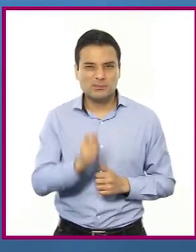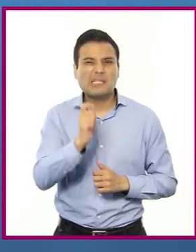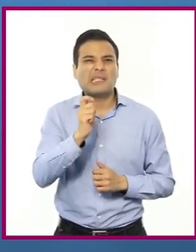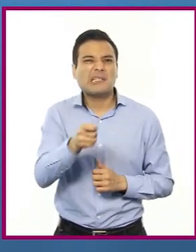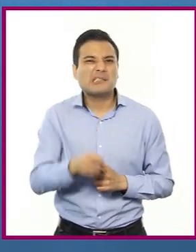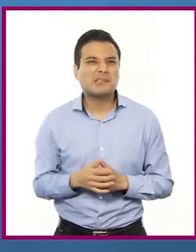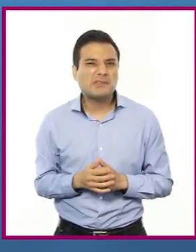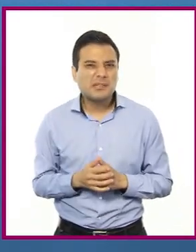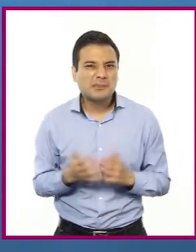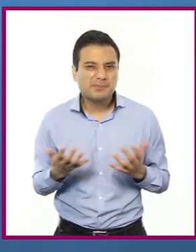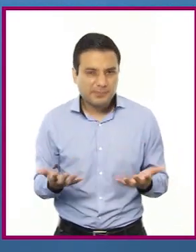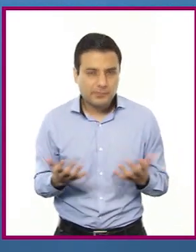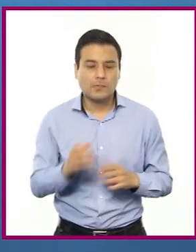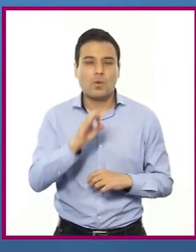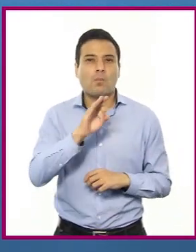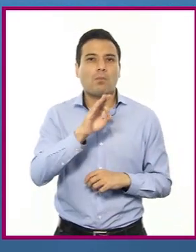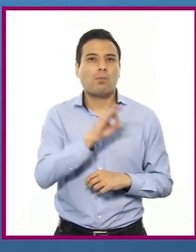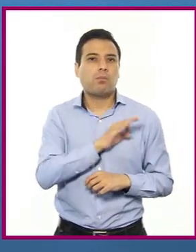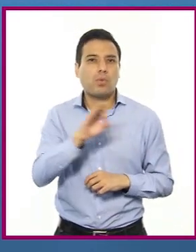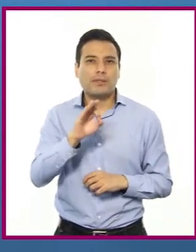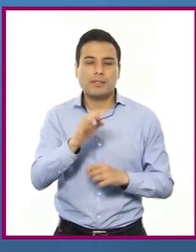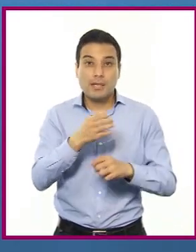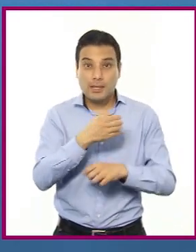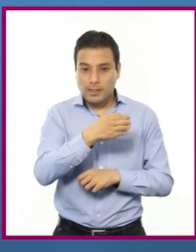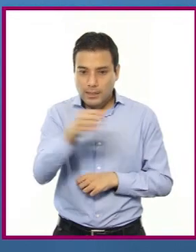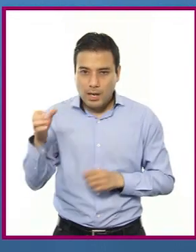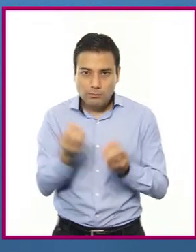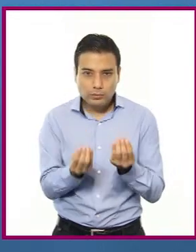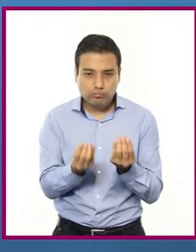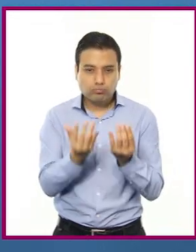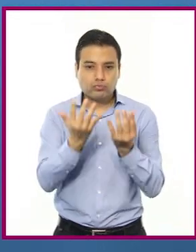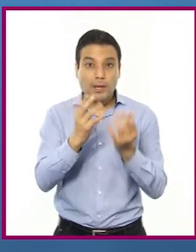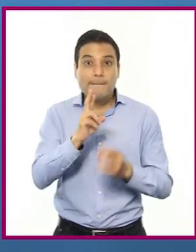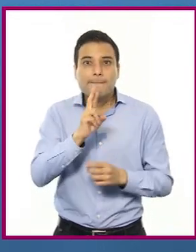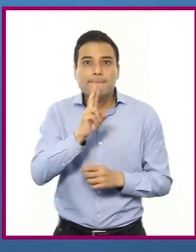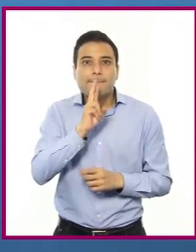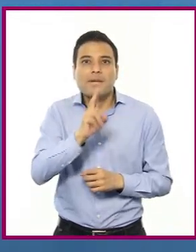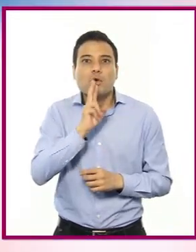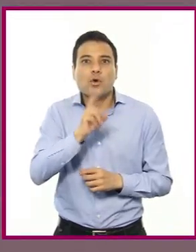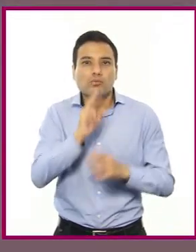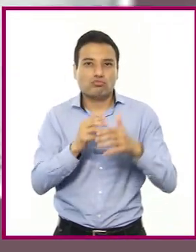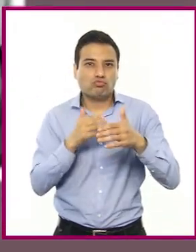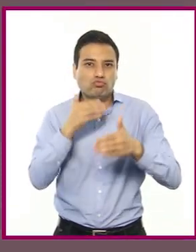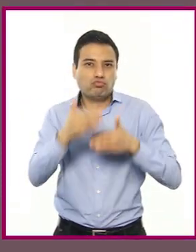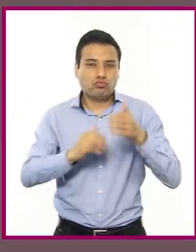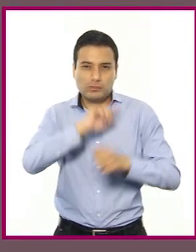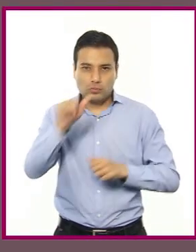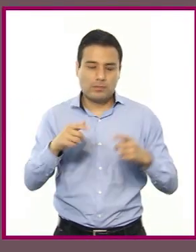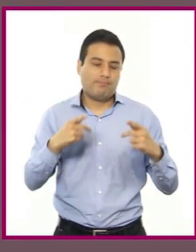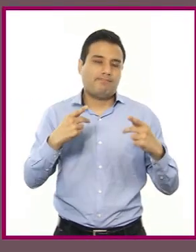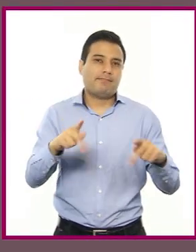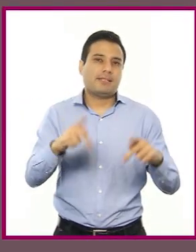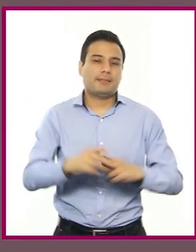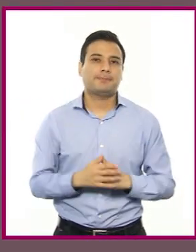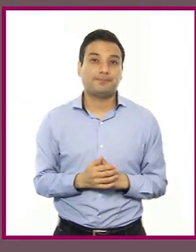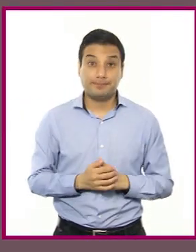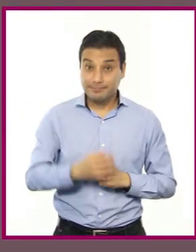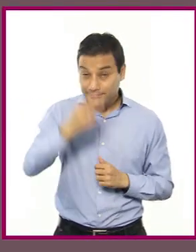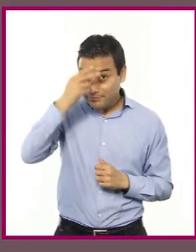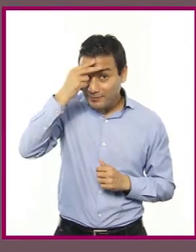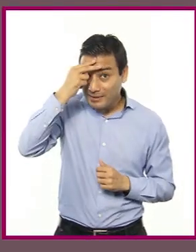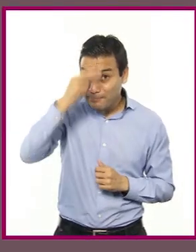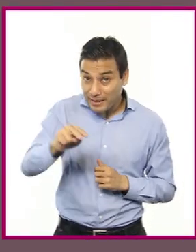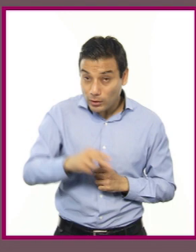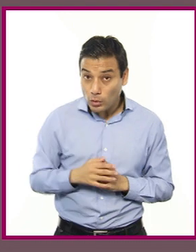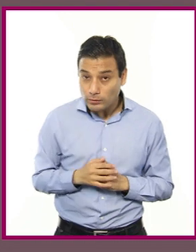consistió en mejorar la productividad del campo y aumentar la agricultura comercial. En México,